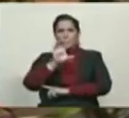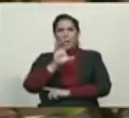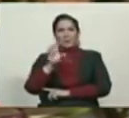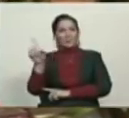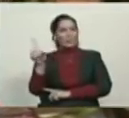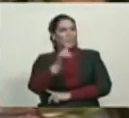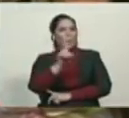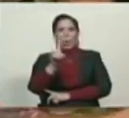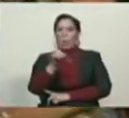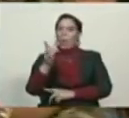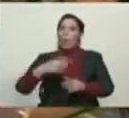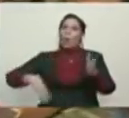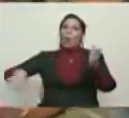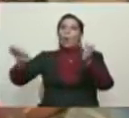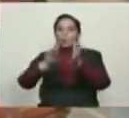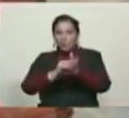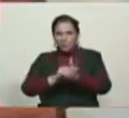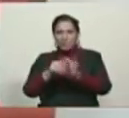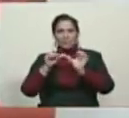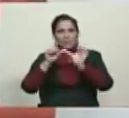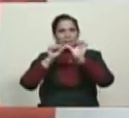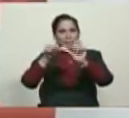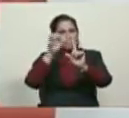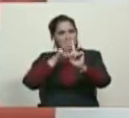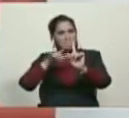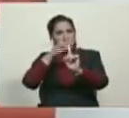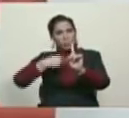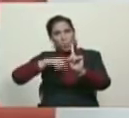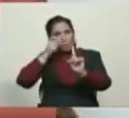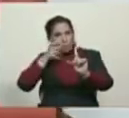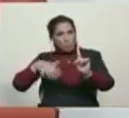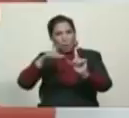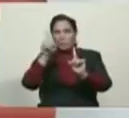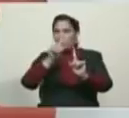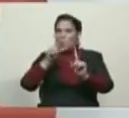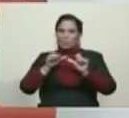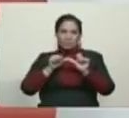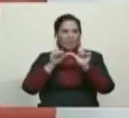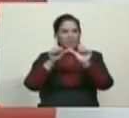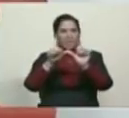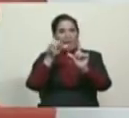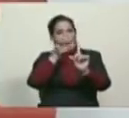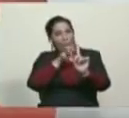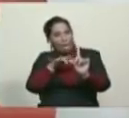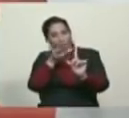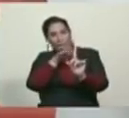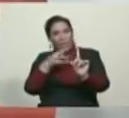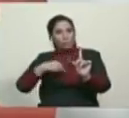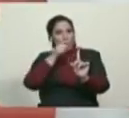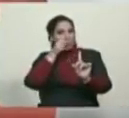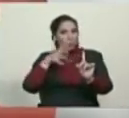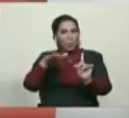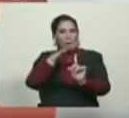no van a poder seguir manipulando a nuestro pueblo, que no van a poder seguir engañando a nuestro pueblo.